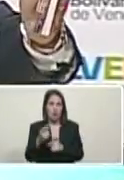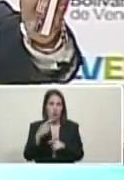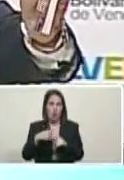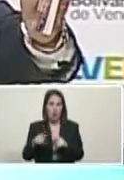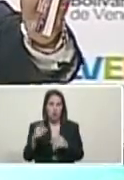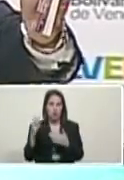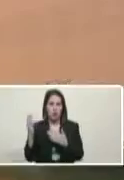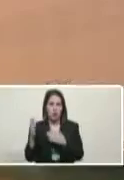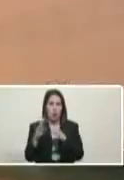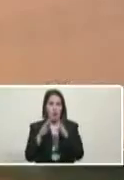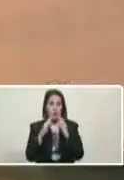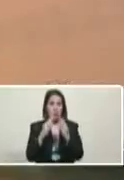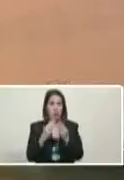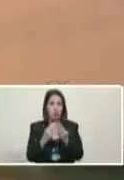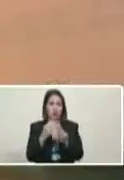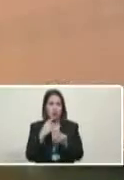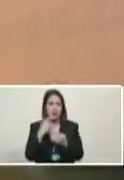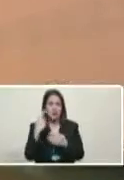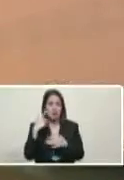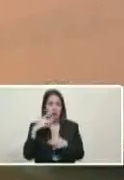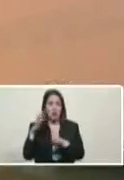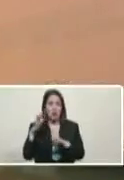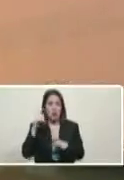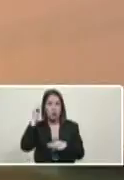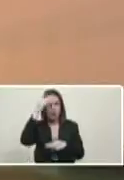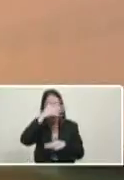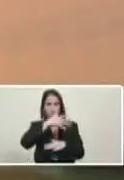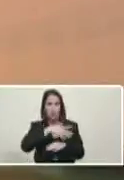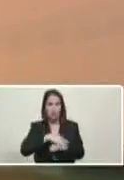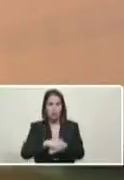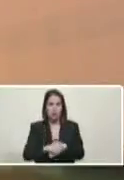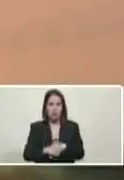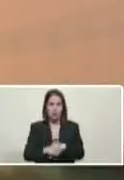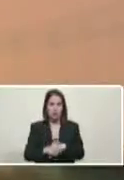Mundo Según Trump. Donald Trump.